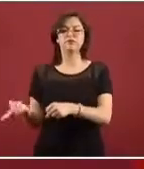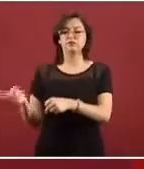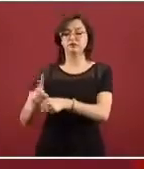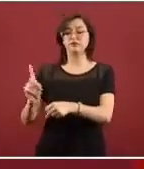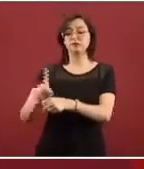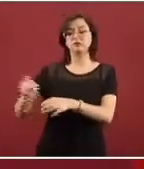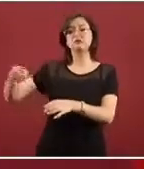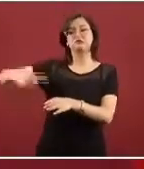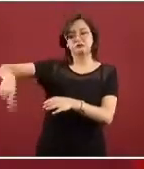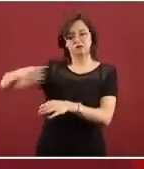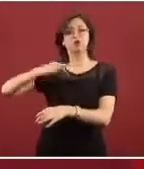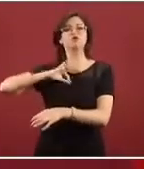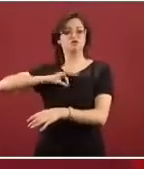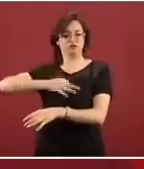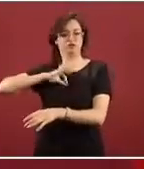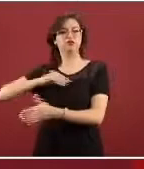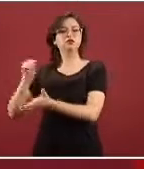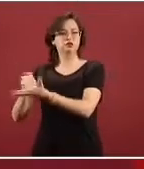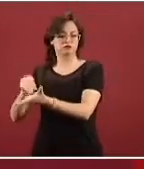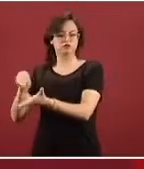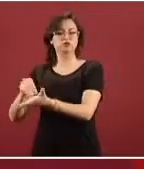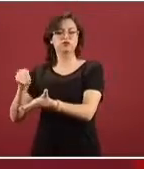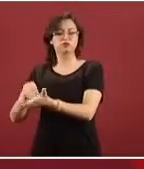de infección, esta es la